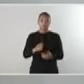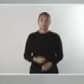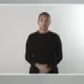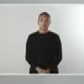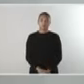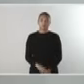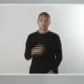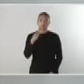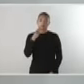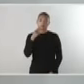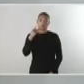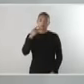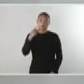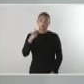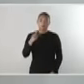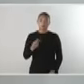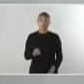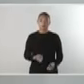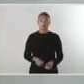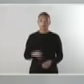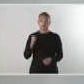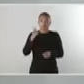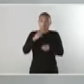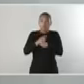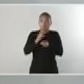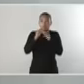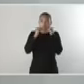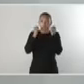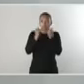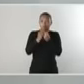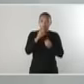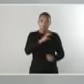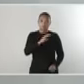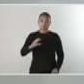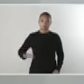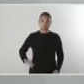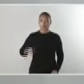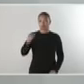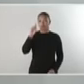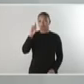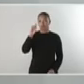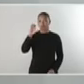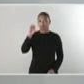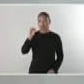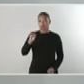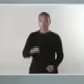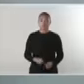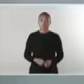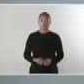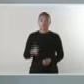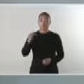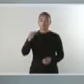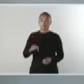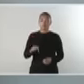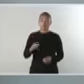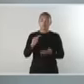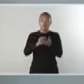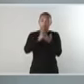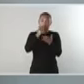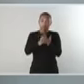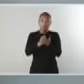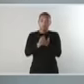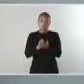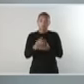tiene el uso de la palabra del Partido Encuentro Social su candidato abdiés Pineda Morín hoy en la entidad